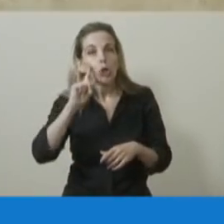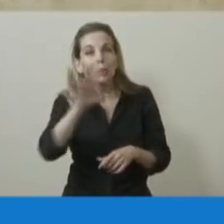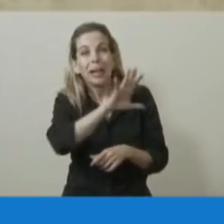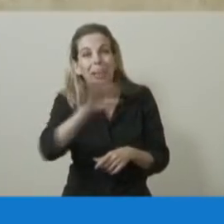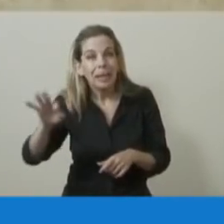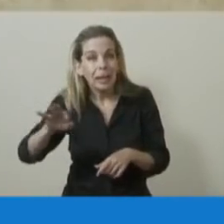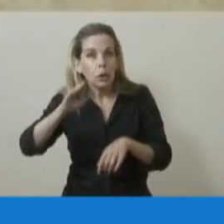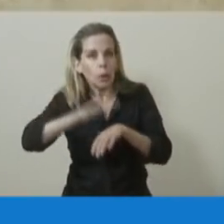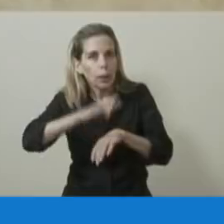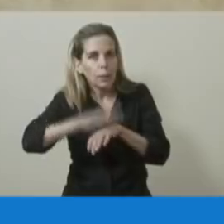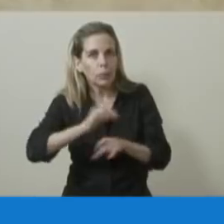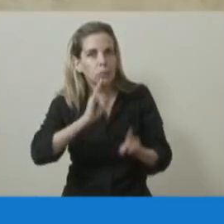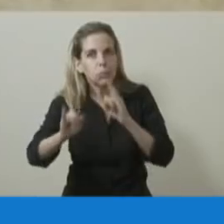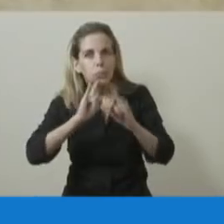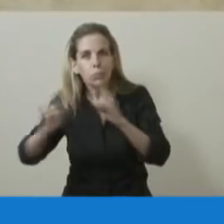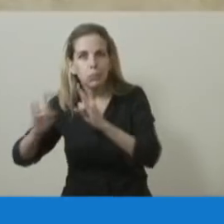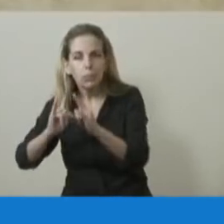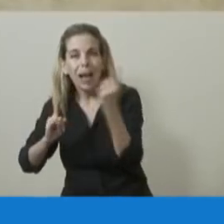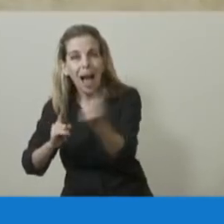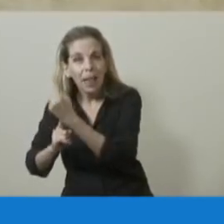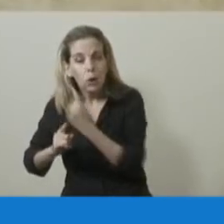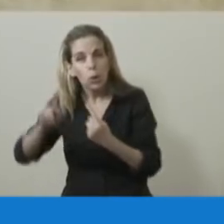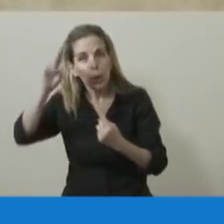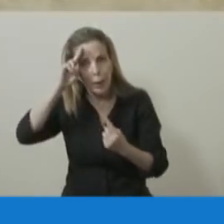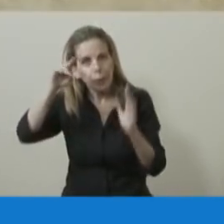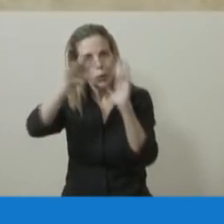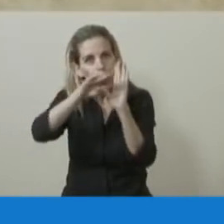encomendando, y las cumplieron al pie de la letra.